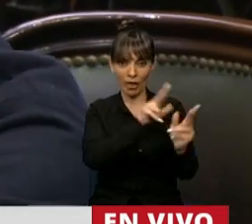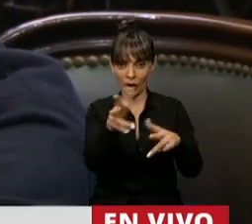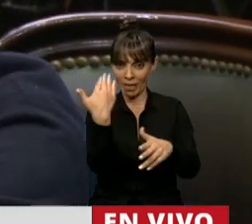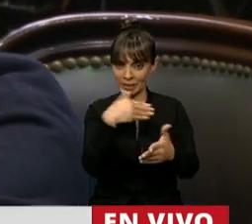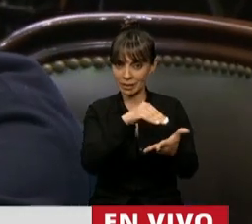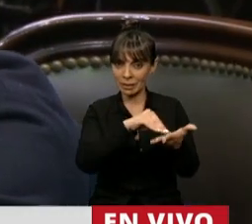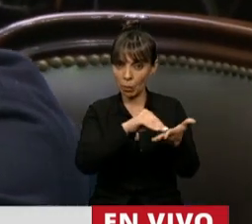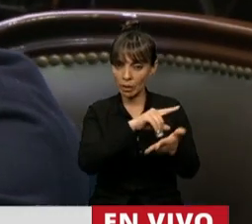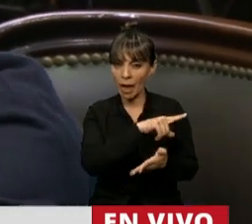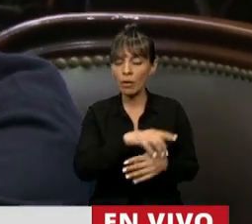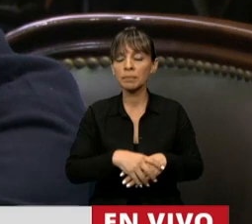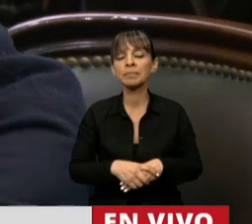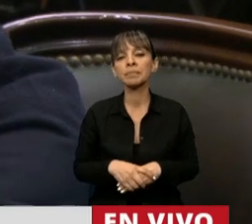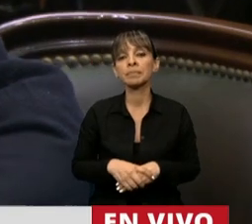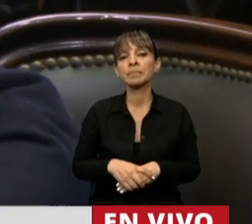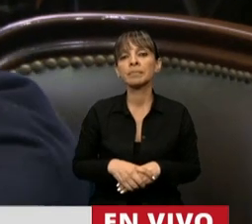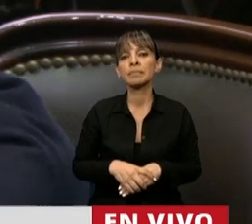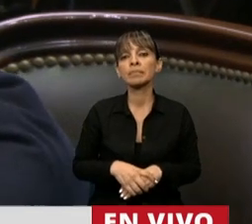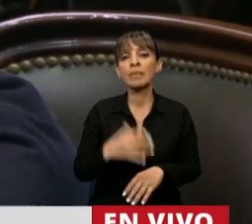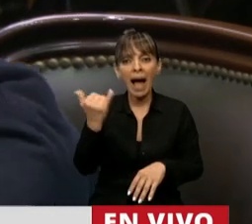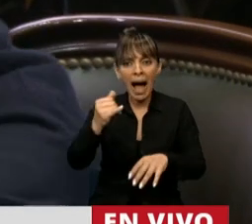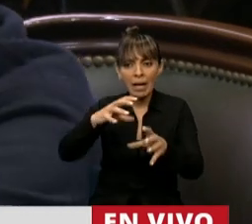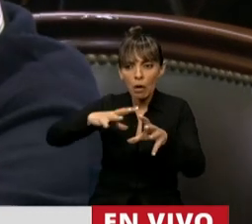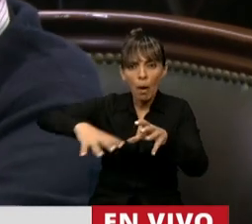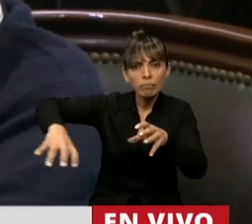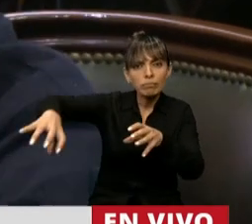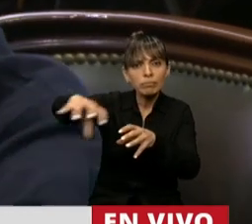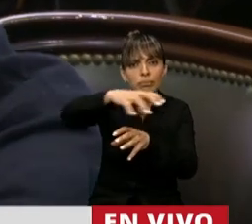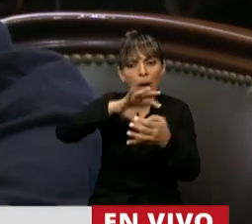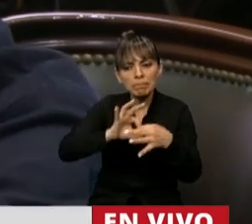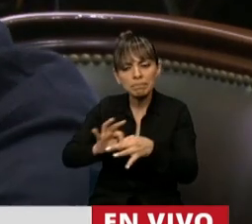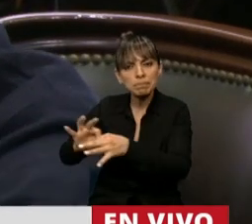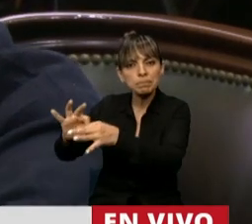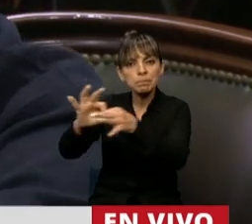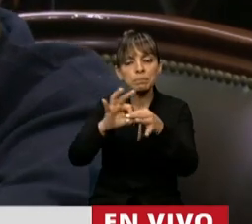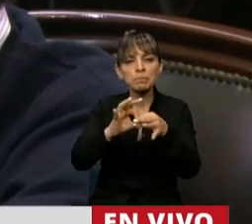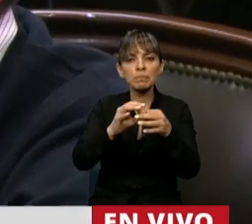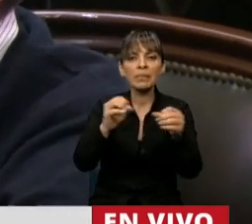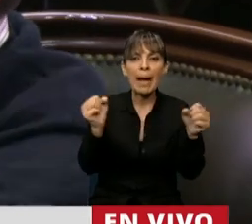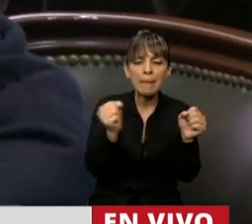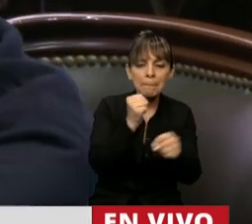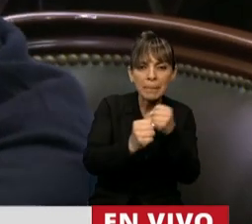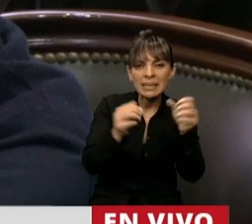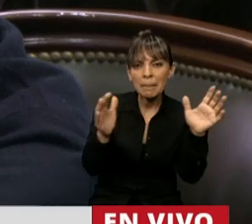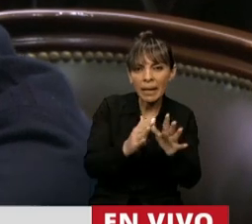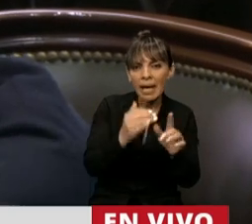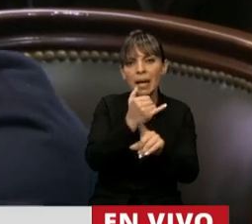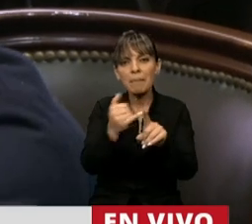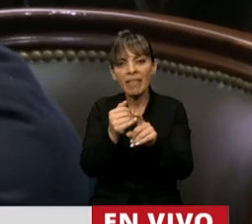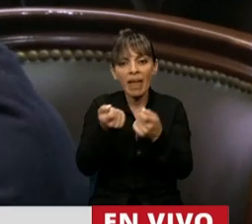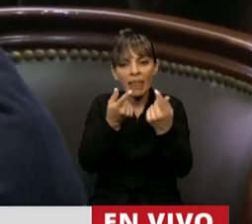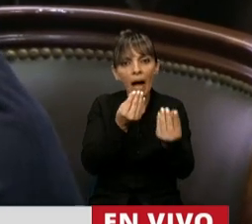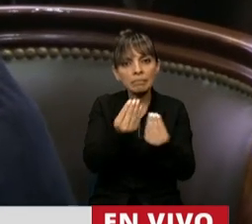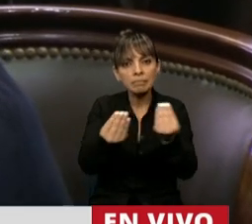diputado propinante de nuestra bancada, ecosistemas de partners, pequeños y medianos que dan empleo y